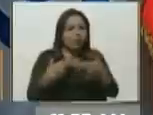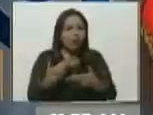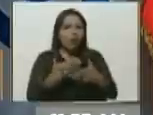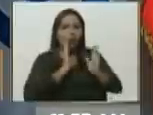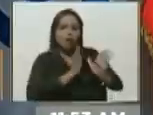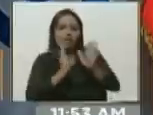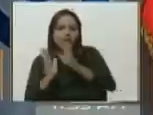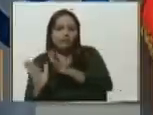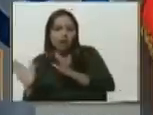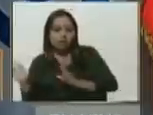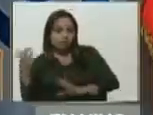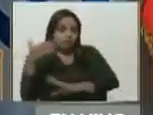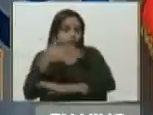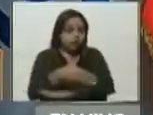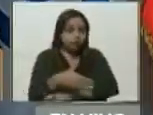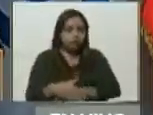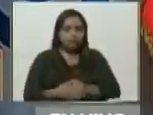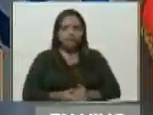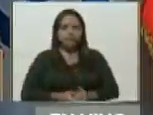De hecho,